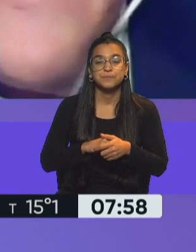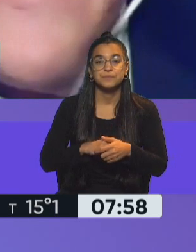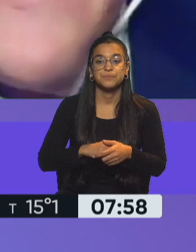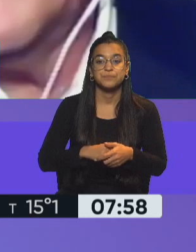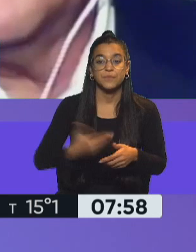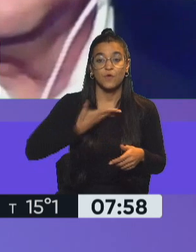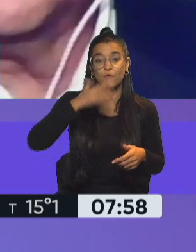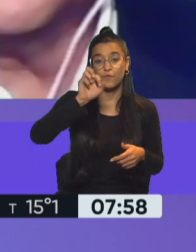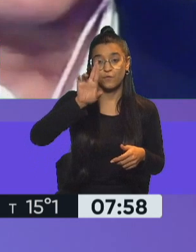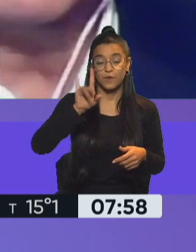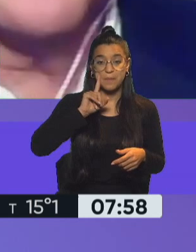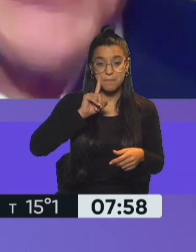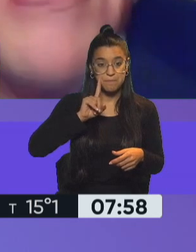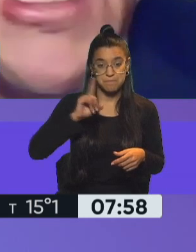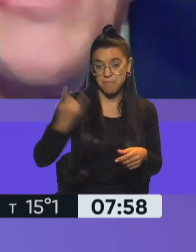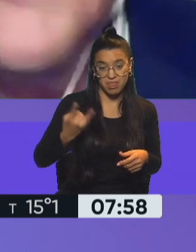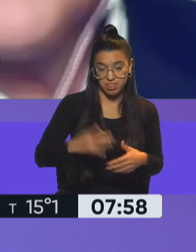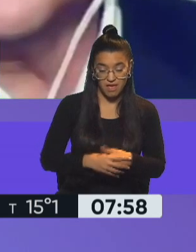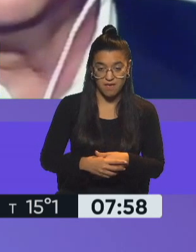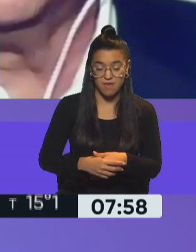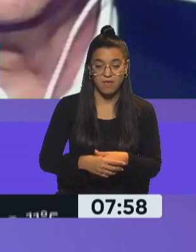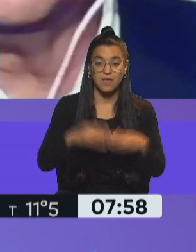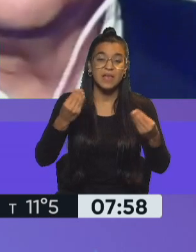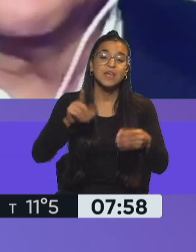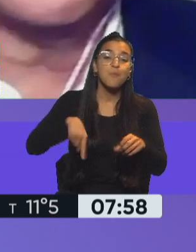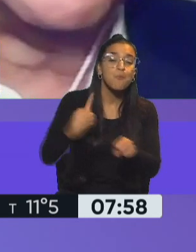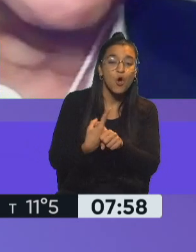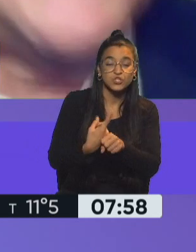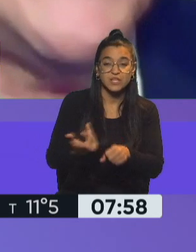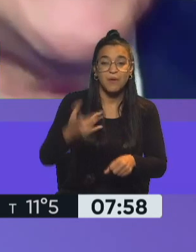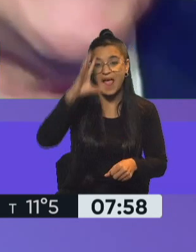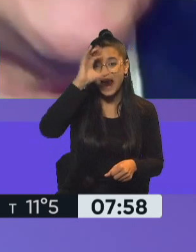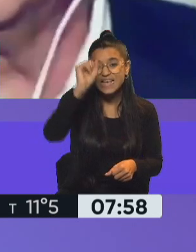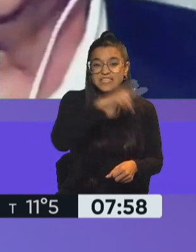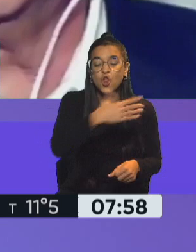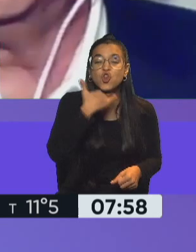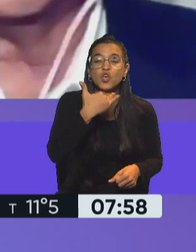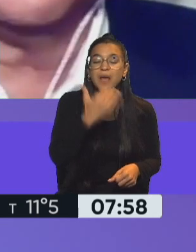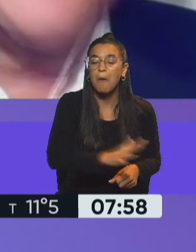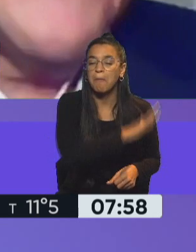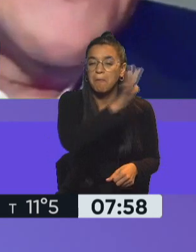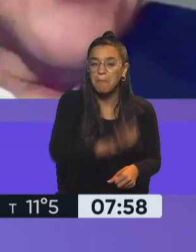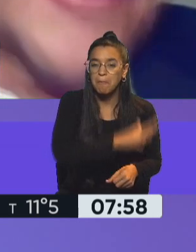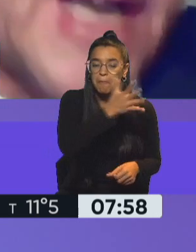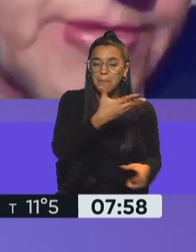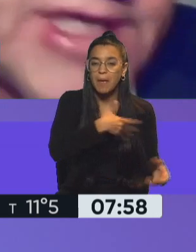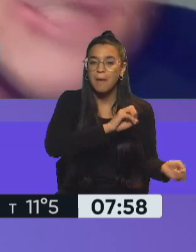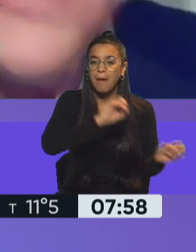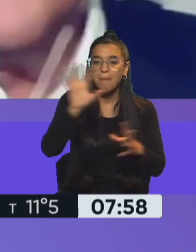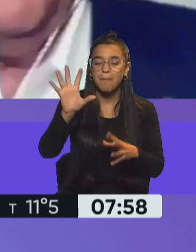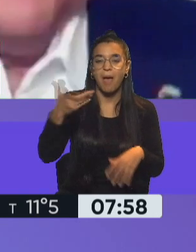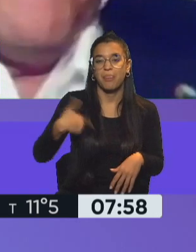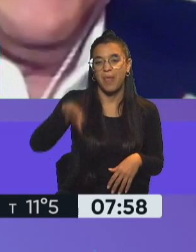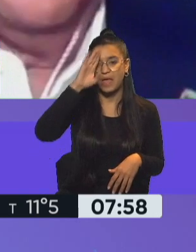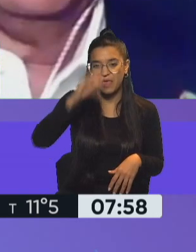Faurí miente porque es imposible que la Cancillería no supiera de la llegada de los